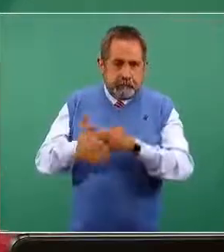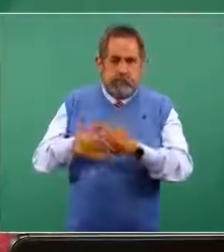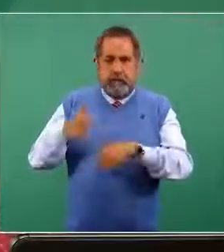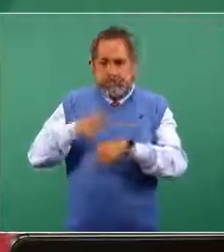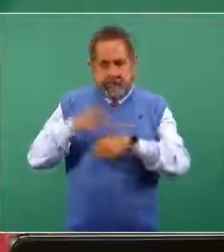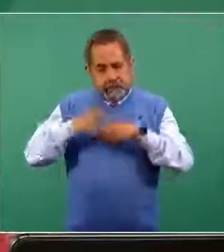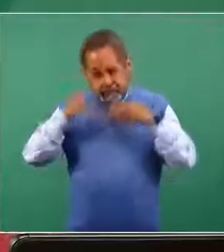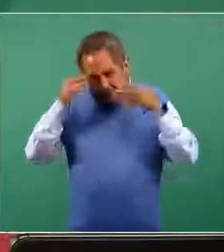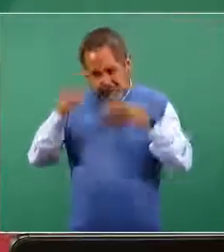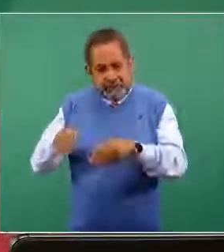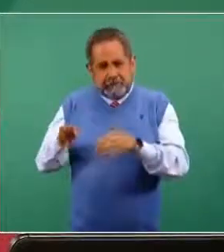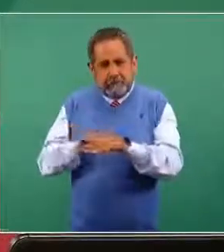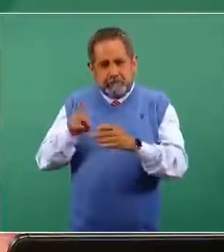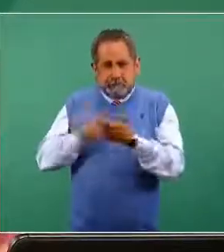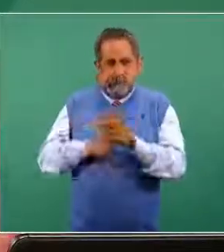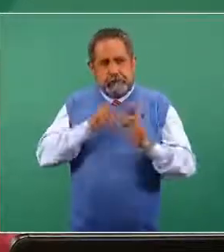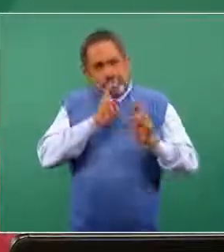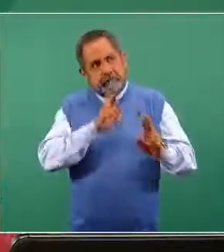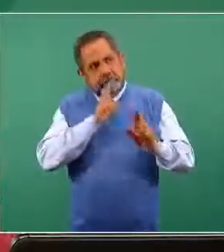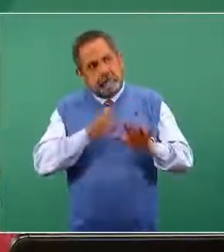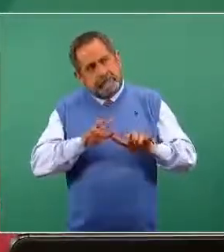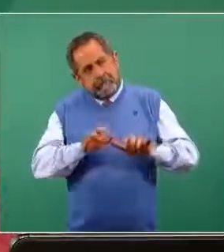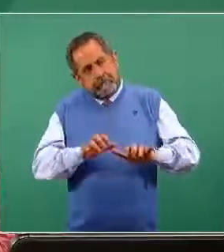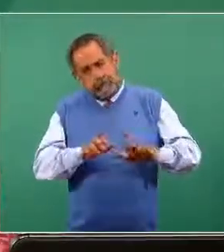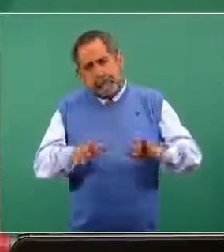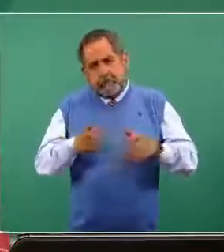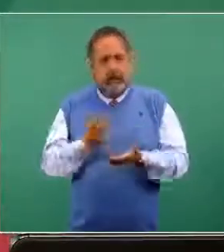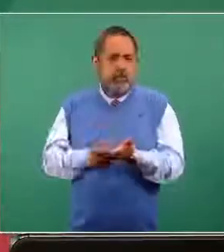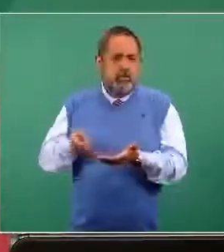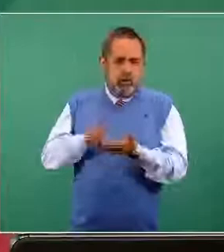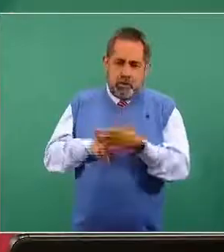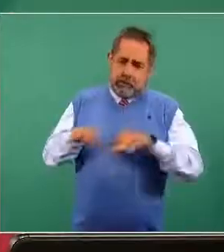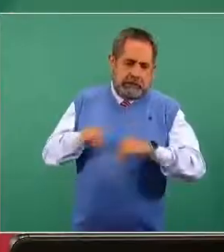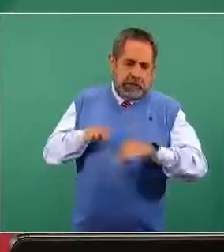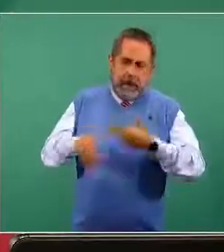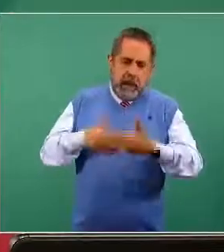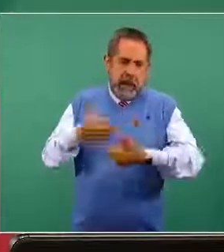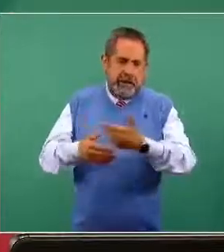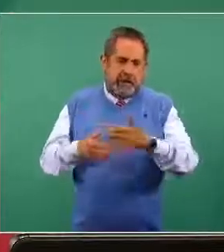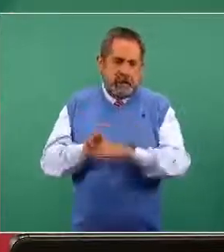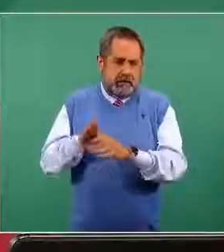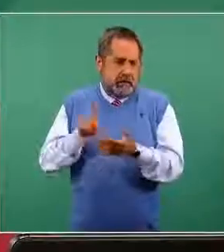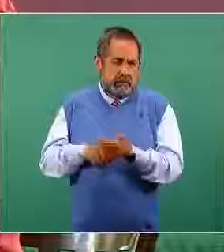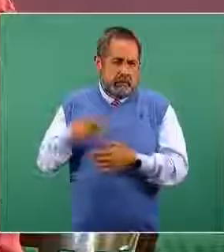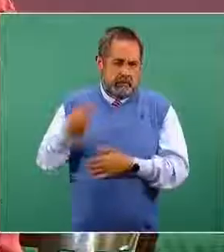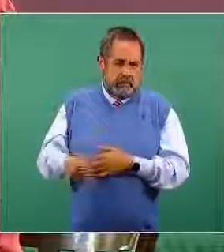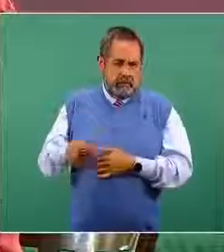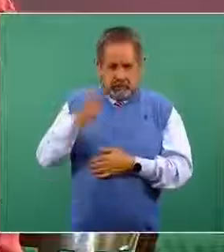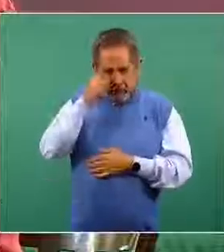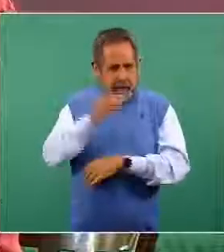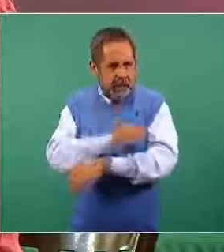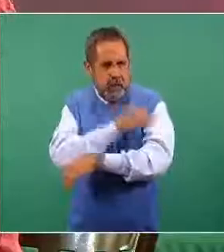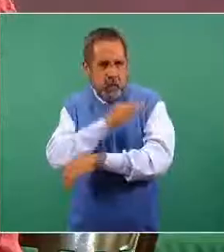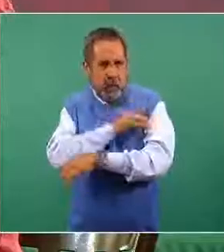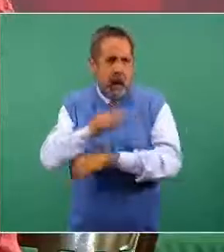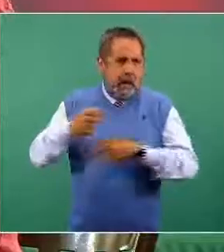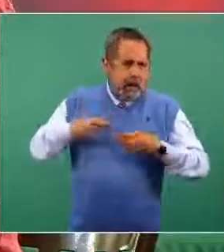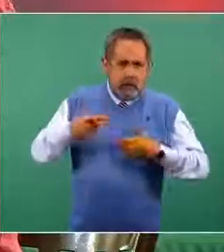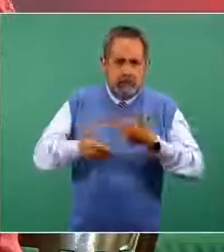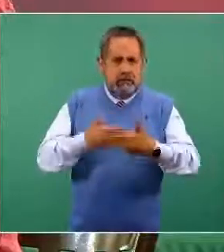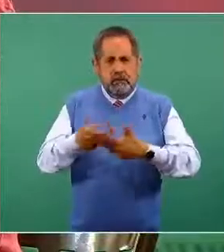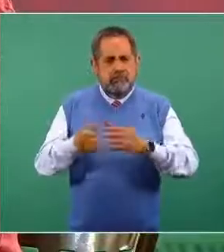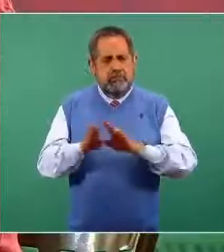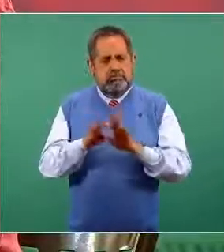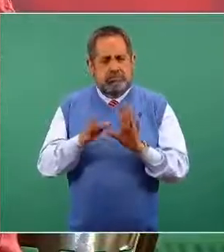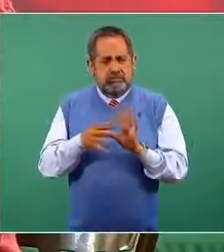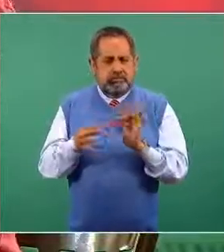tiempo completo el estar respondiendo esto. Por supuesto, en paralelo a estar trabajando por vacunar a las personas y